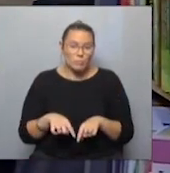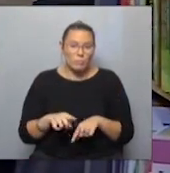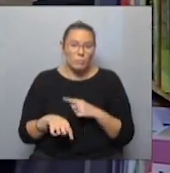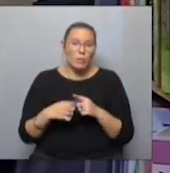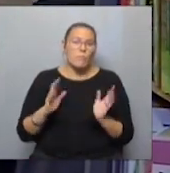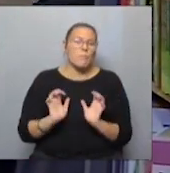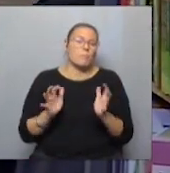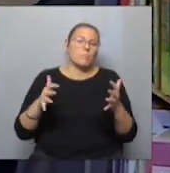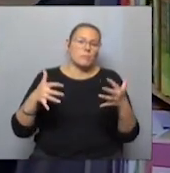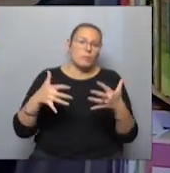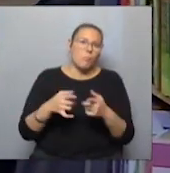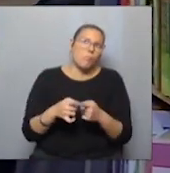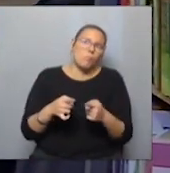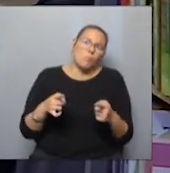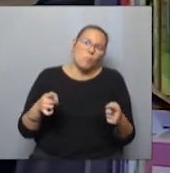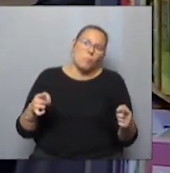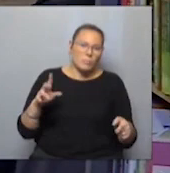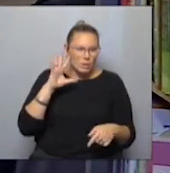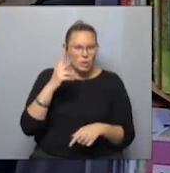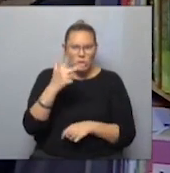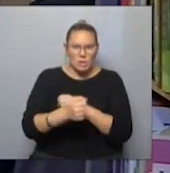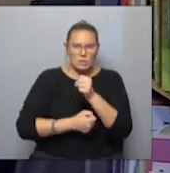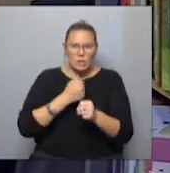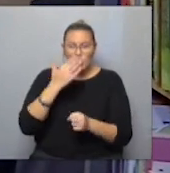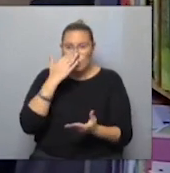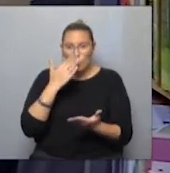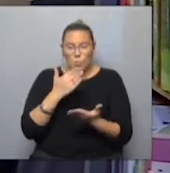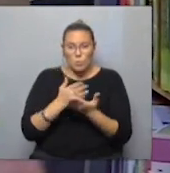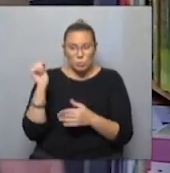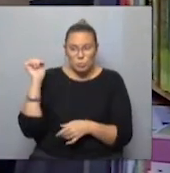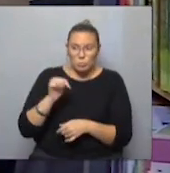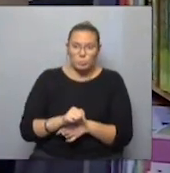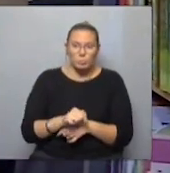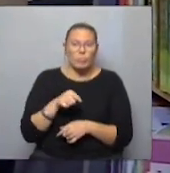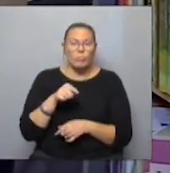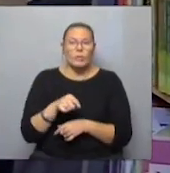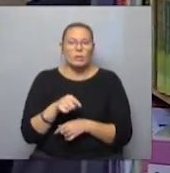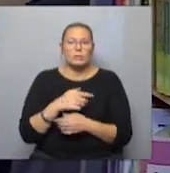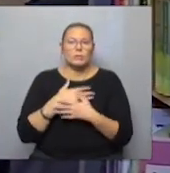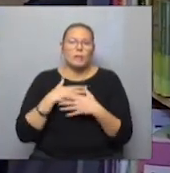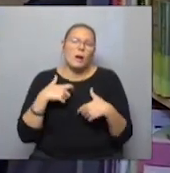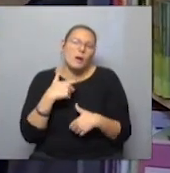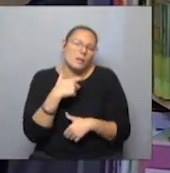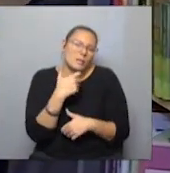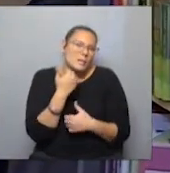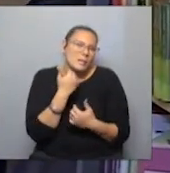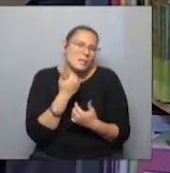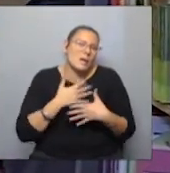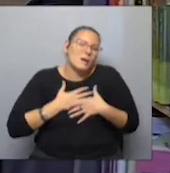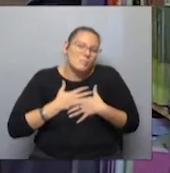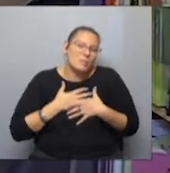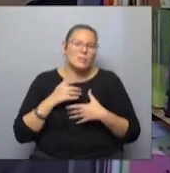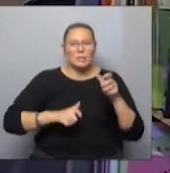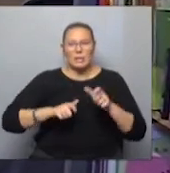después de una pandemia larga, ¿no? Creo que fueron 3 años de la última vez que venimos y ahí recibimos todo el calor de